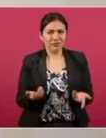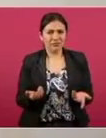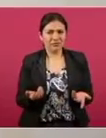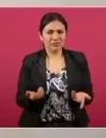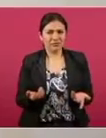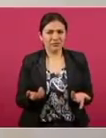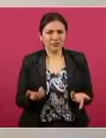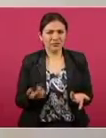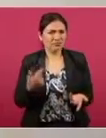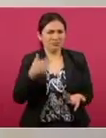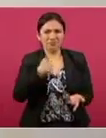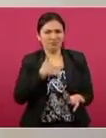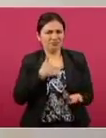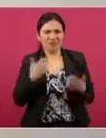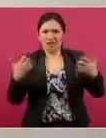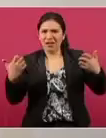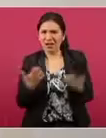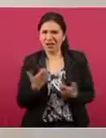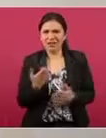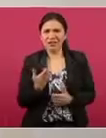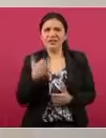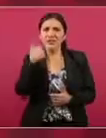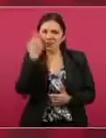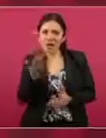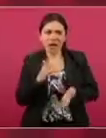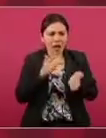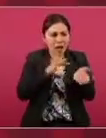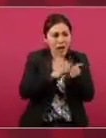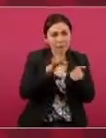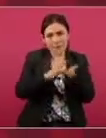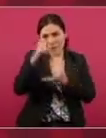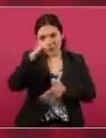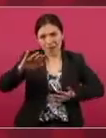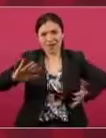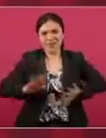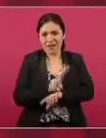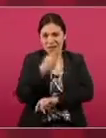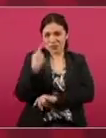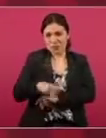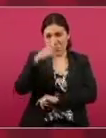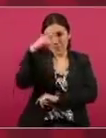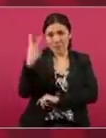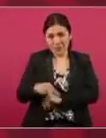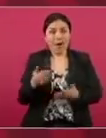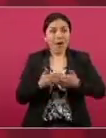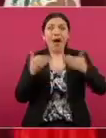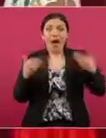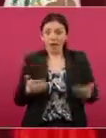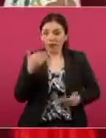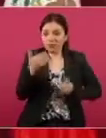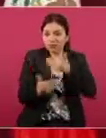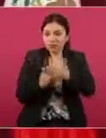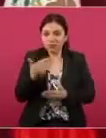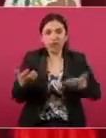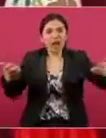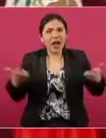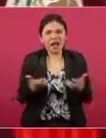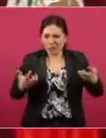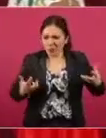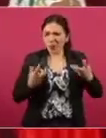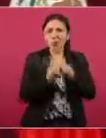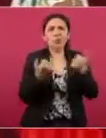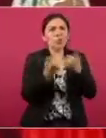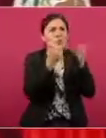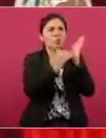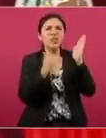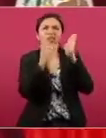mi propósito de contribuir en la transformación de México, como lo estamos haciendo millones de mexicanos?